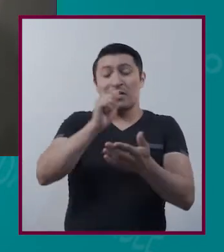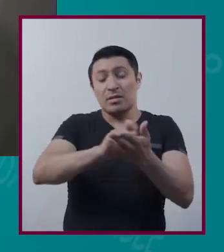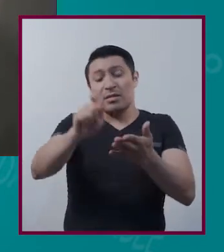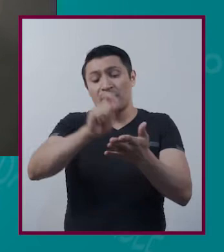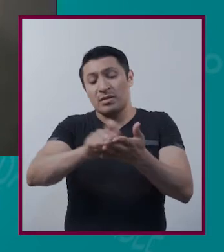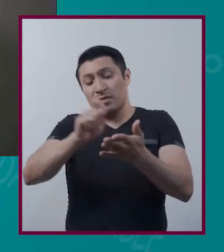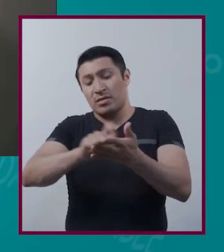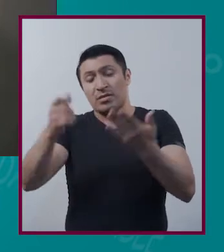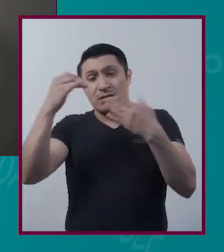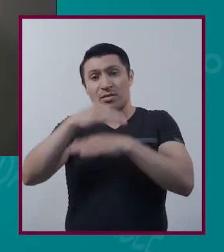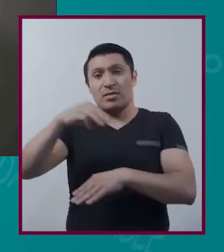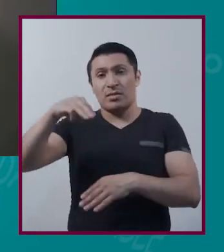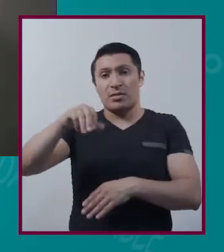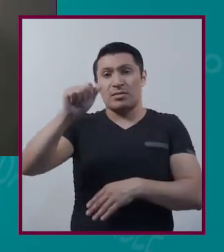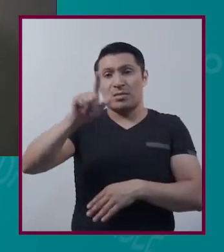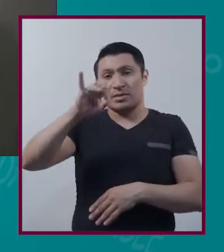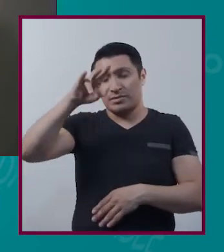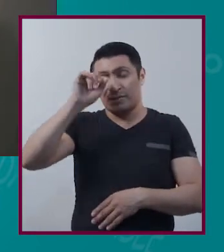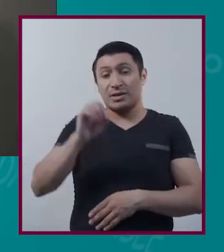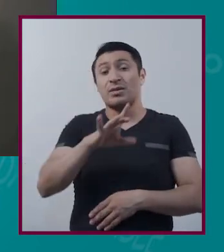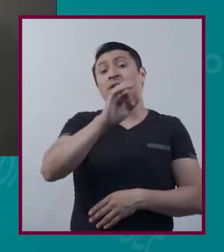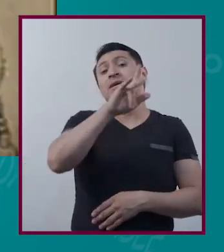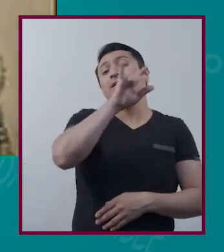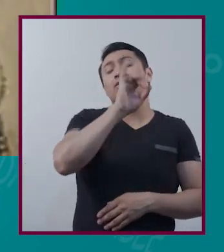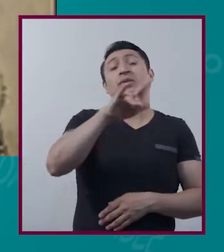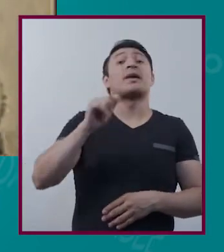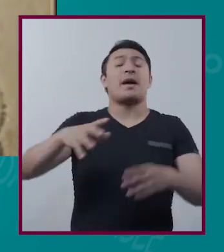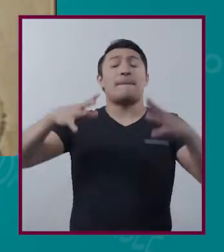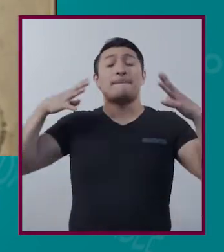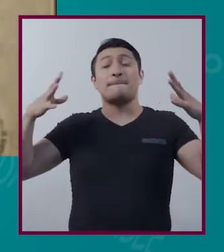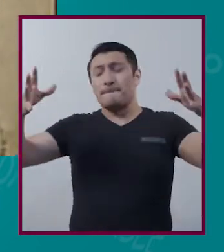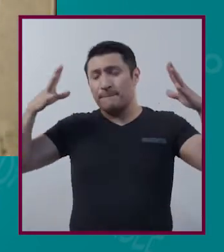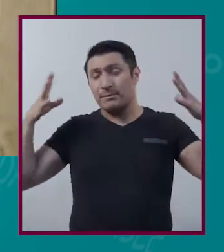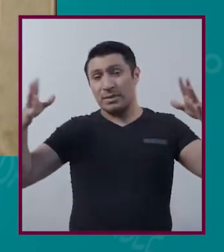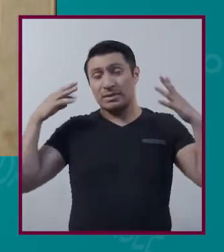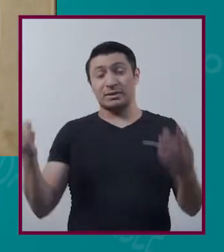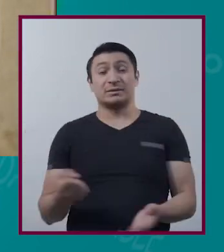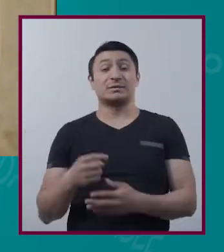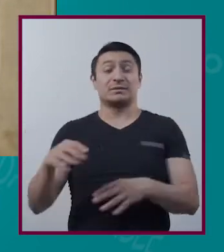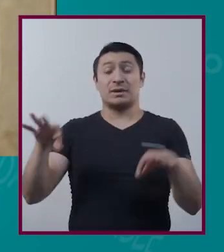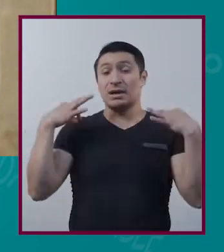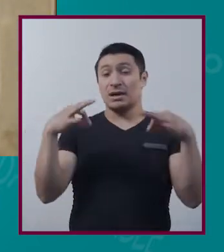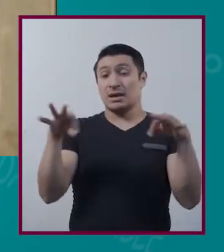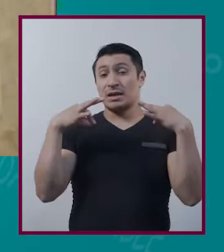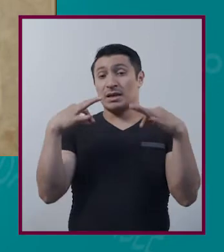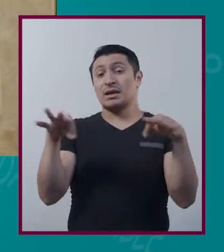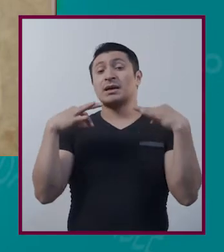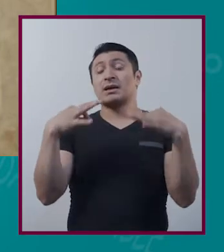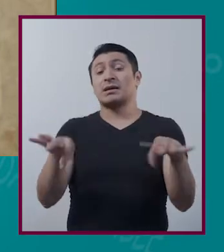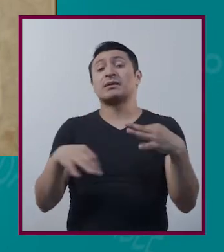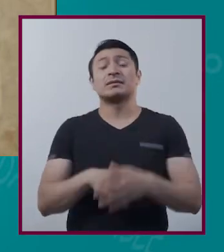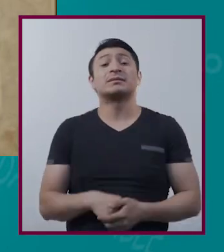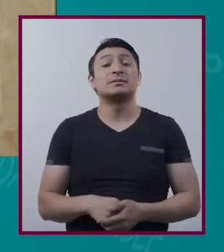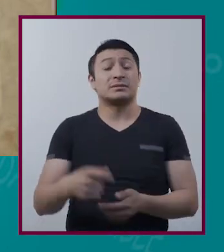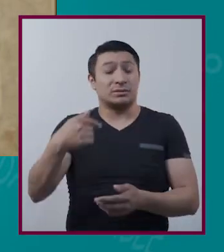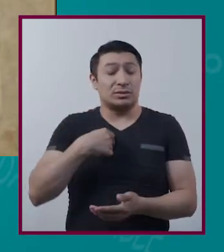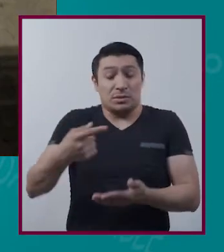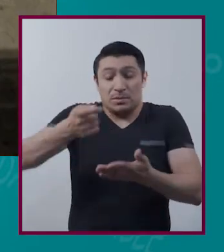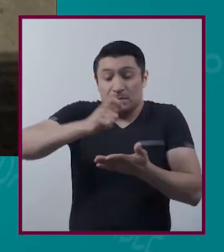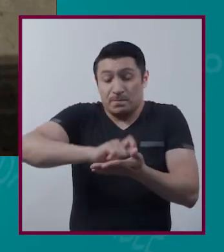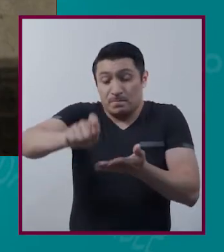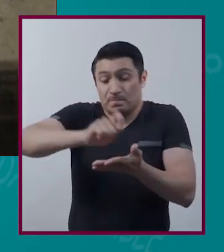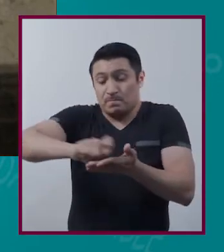di cuenta que la bibliografía sobre Maximiliano y Carlota y el Imperio eran tan grandes, los documentos en